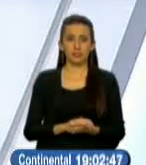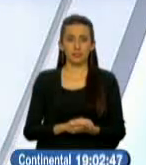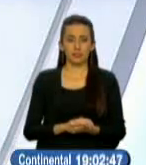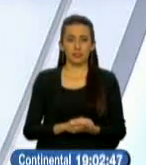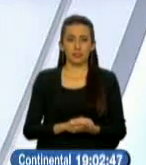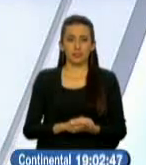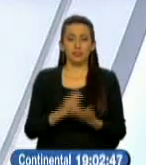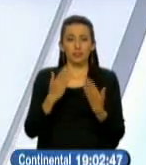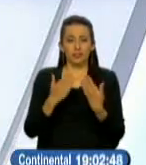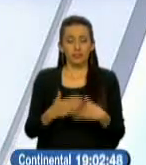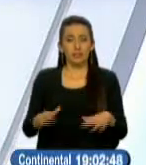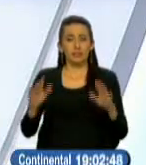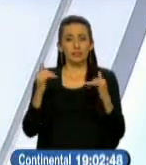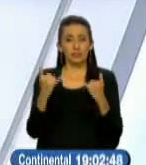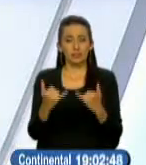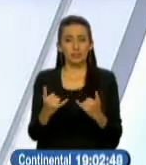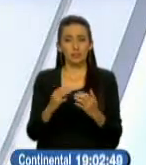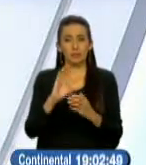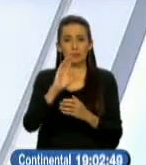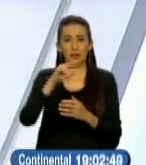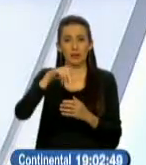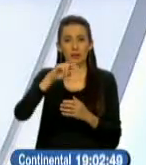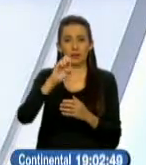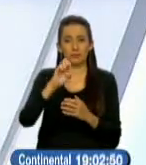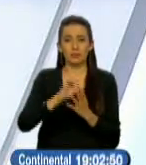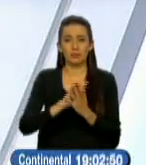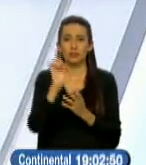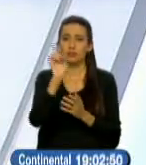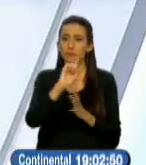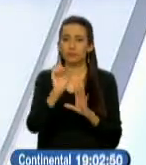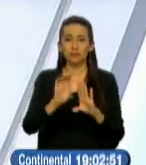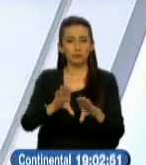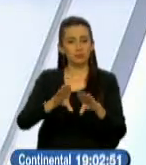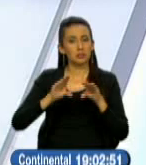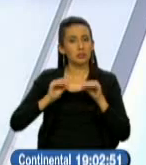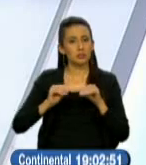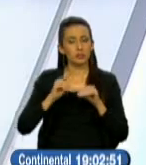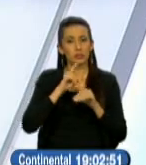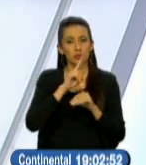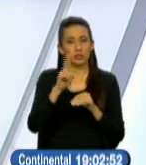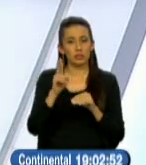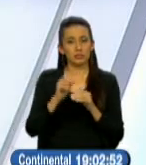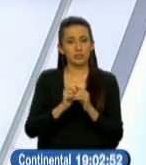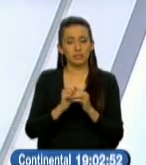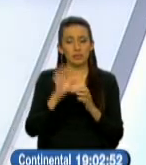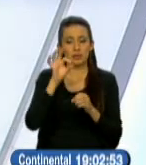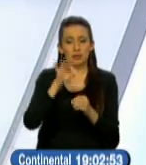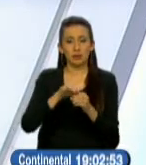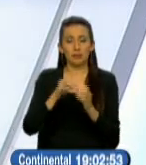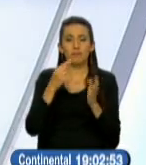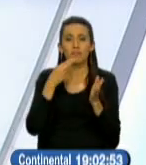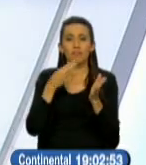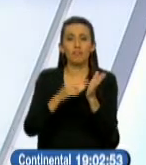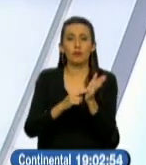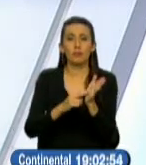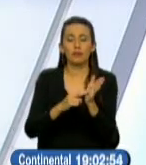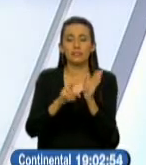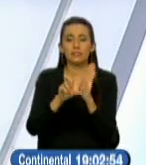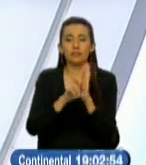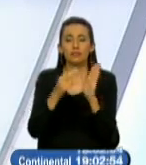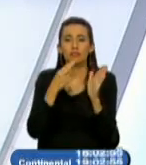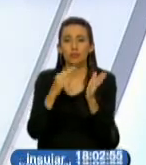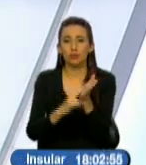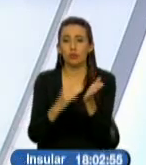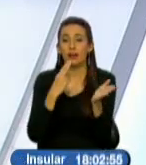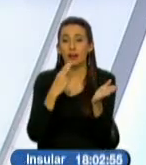Y hasta el momento, el Consejo Nacional Electoral no recibe el pedido formal para un recuento de actas elegidas al azar, tal y como